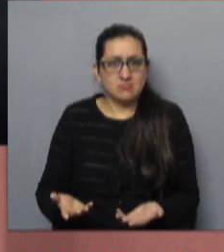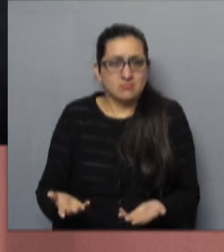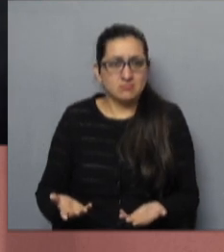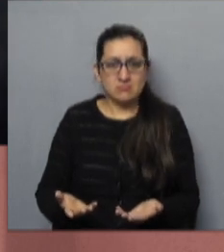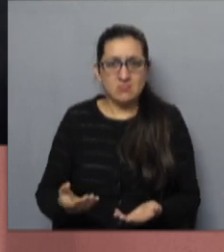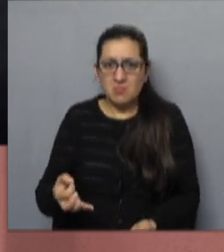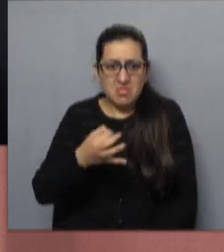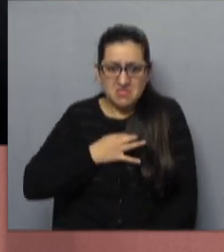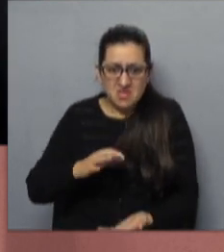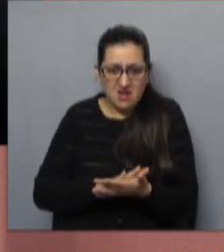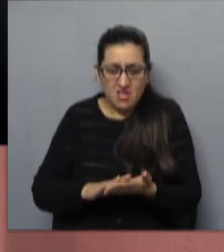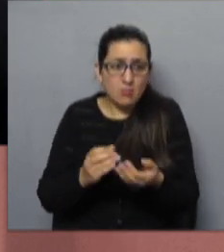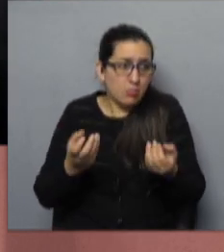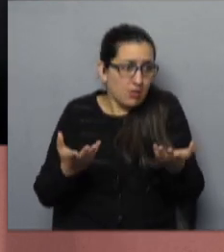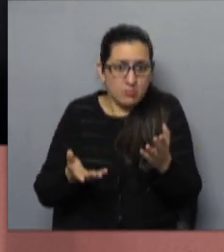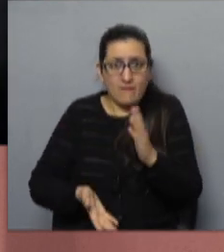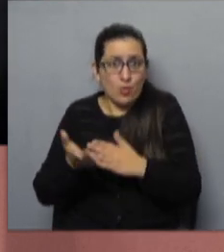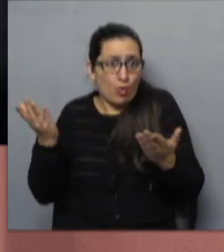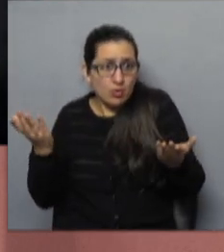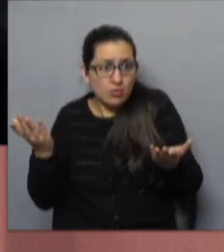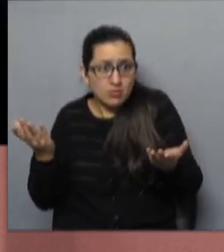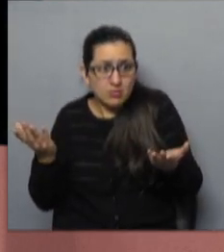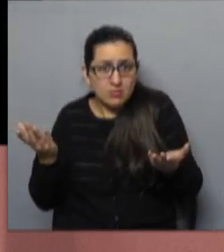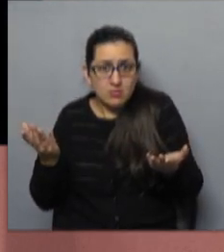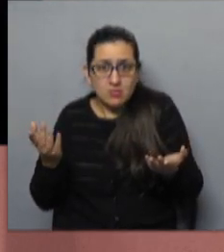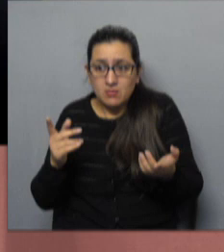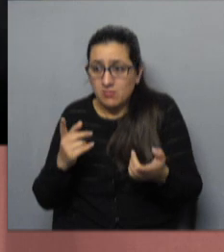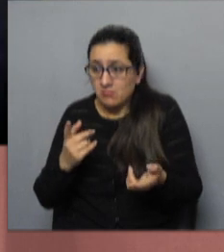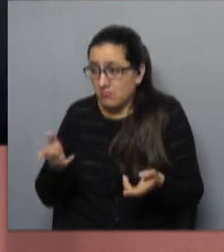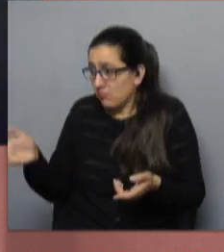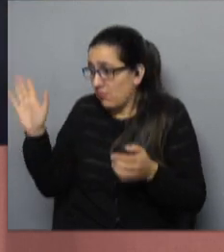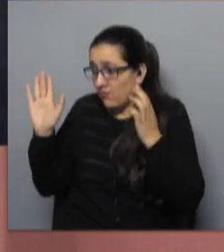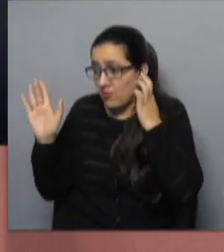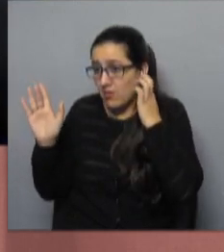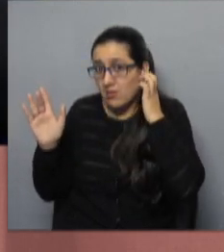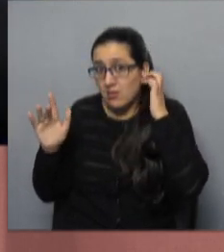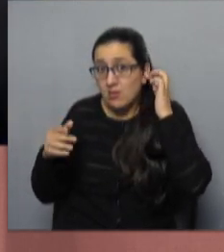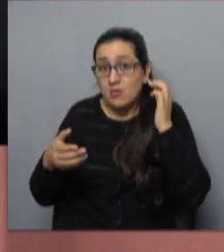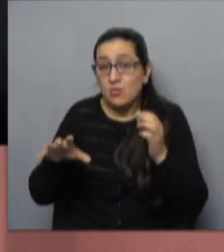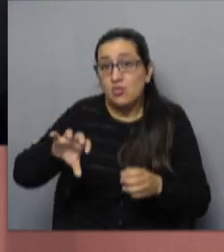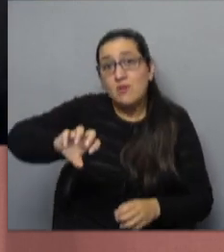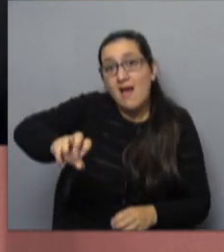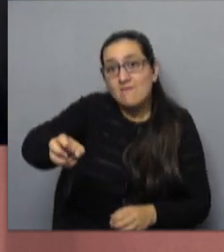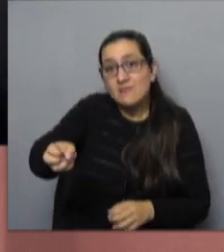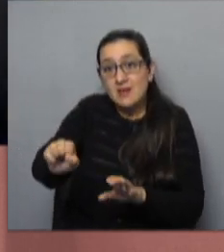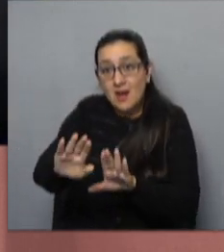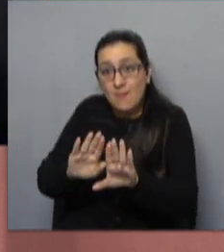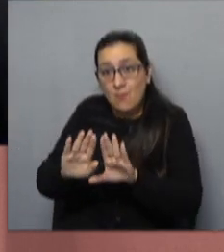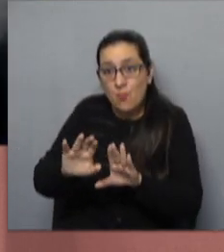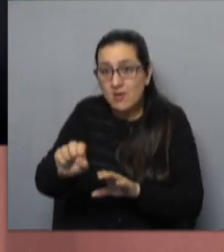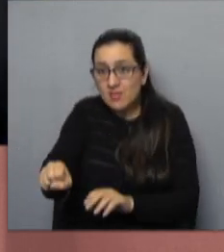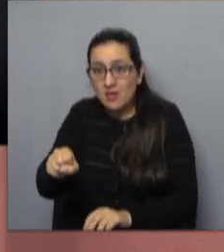como no me decía nada, digo, bueno, me voy. Pego media vuelta, voy a agarrar el pomo de la puerta para irme